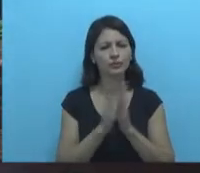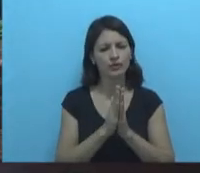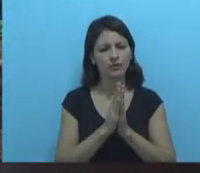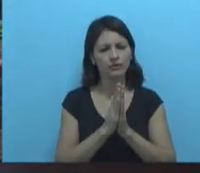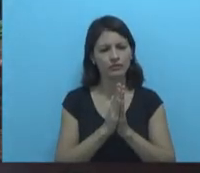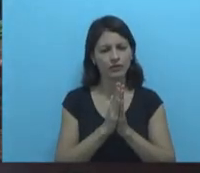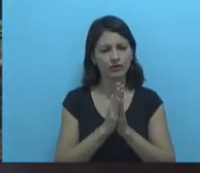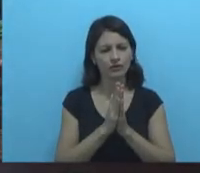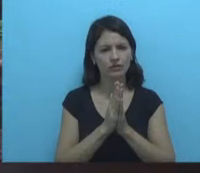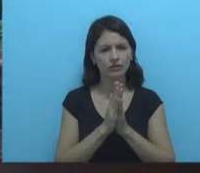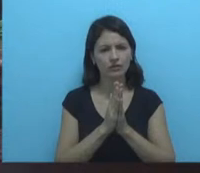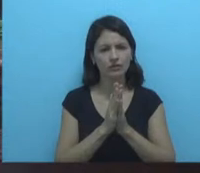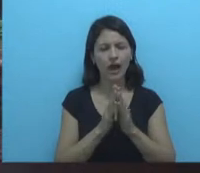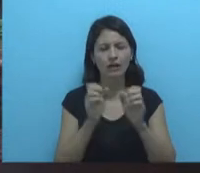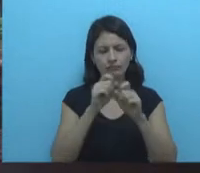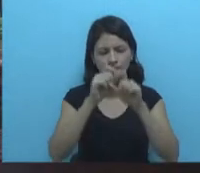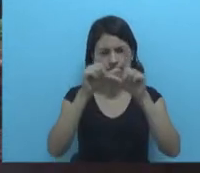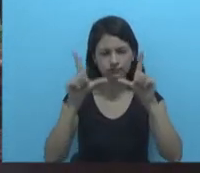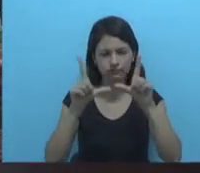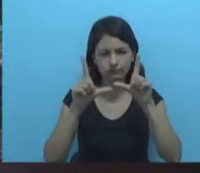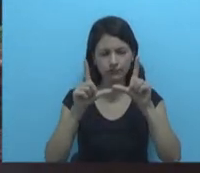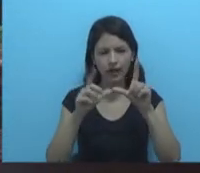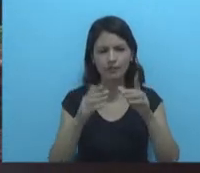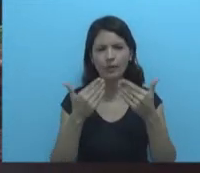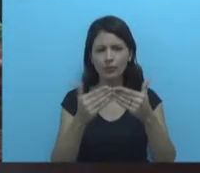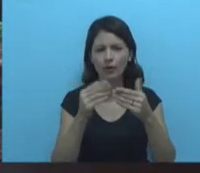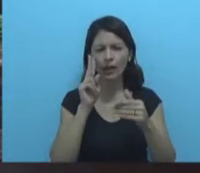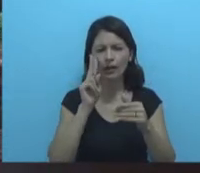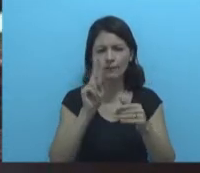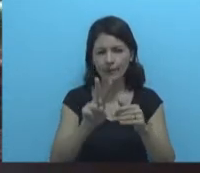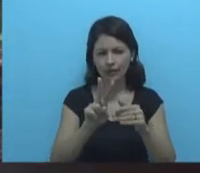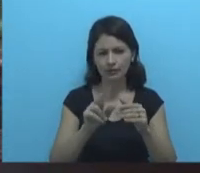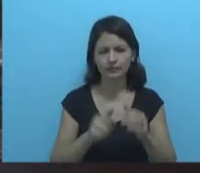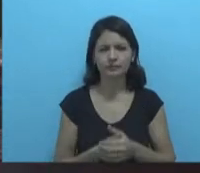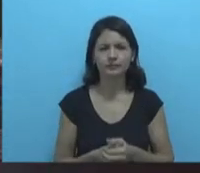que enciendan las cámaras para proceder a la votación.